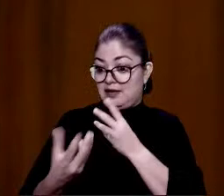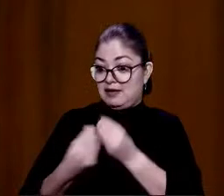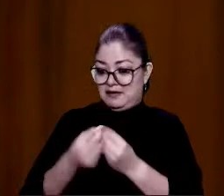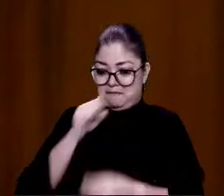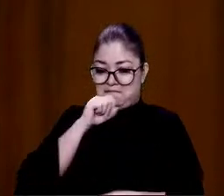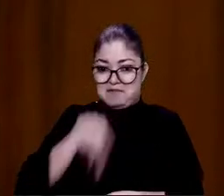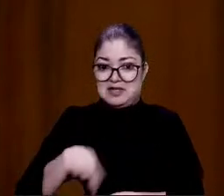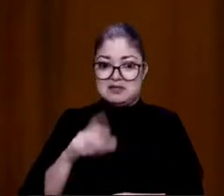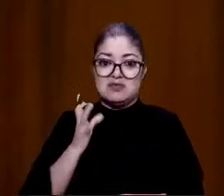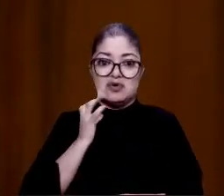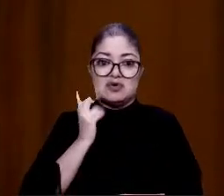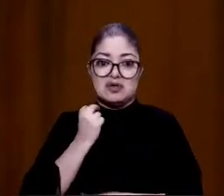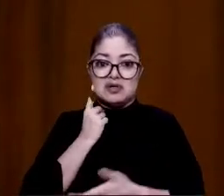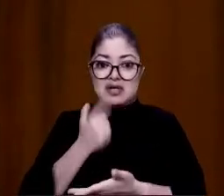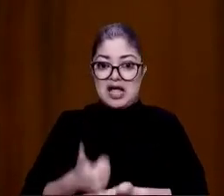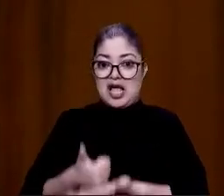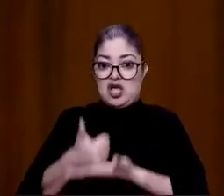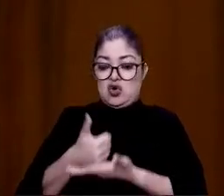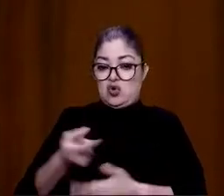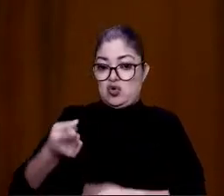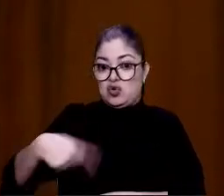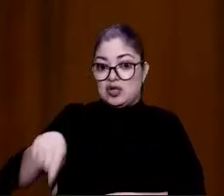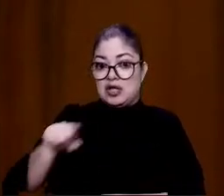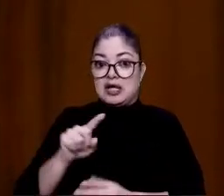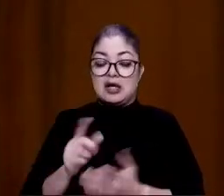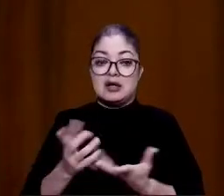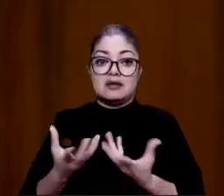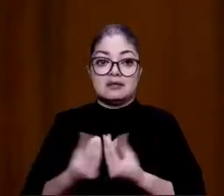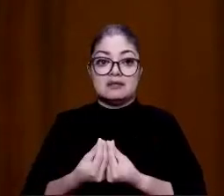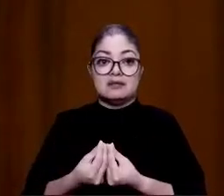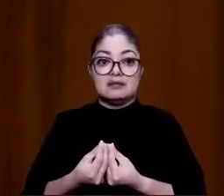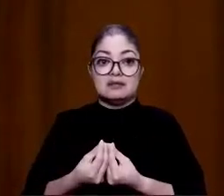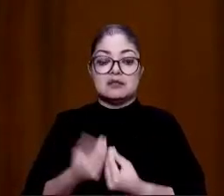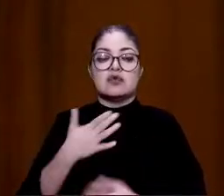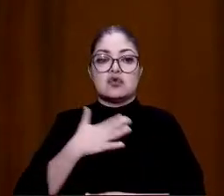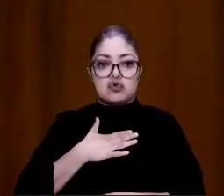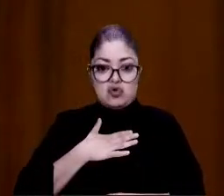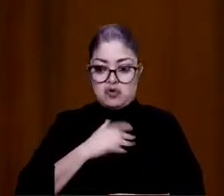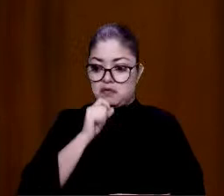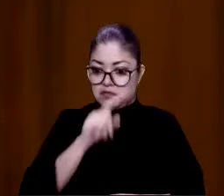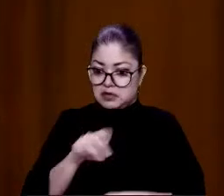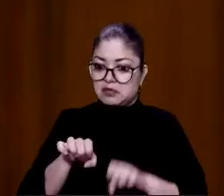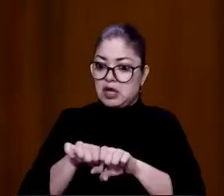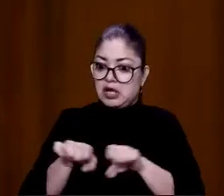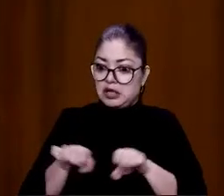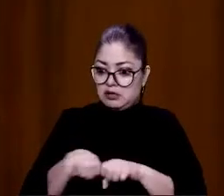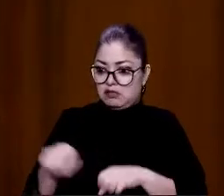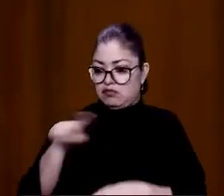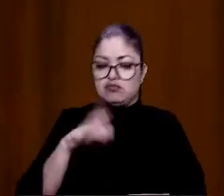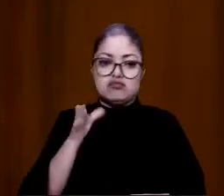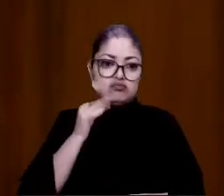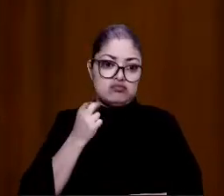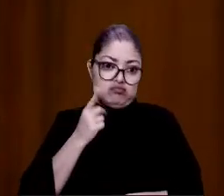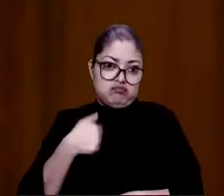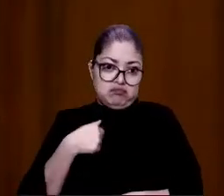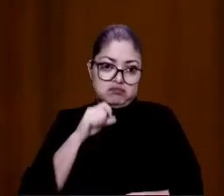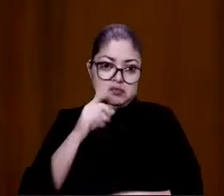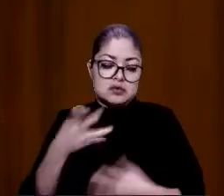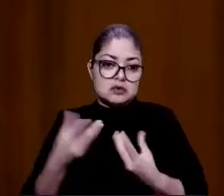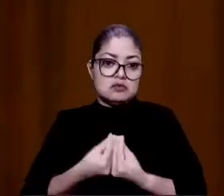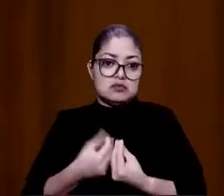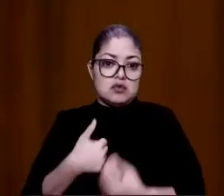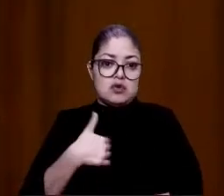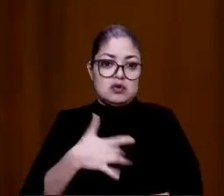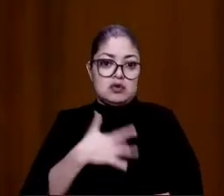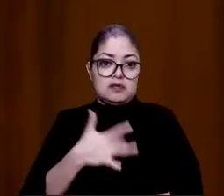aquí con la ayuda de todos y cada uno de ustedes. Yo soy parte del equipo de los legisladores, así me considero, y